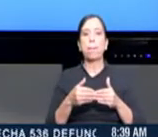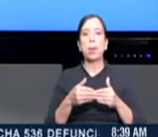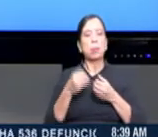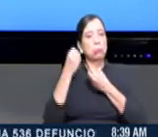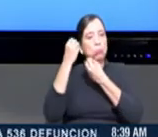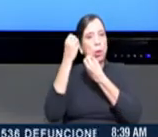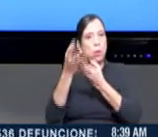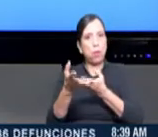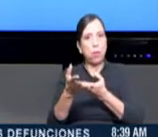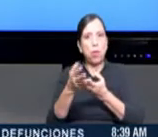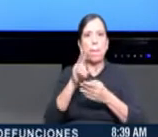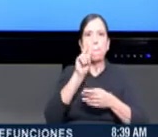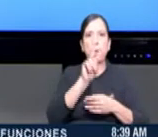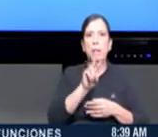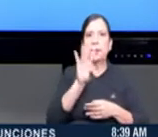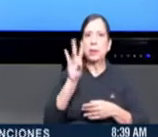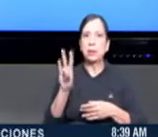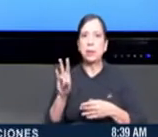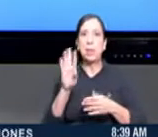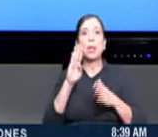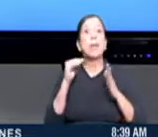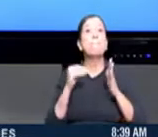reporta